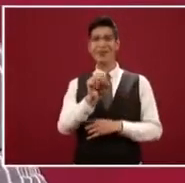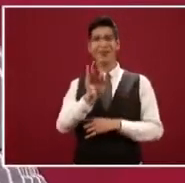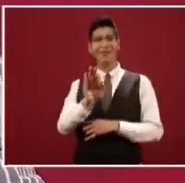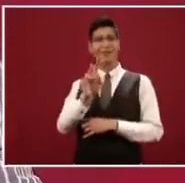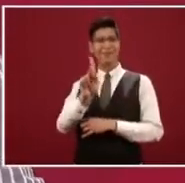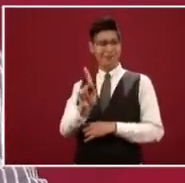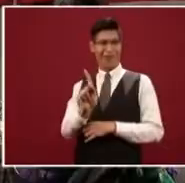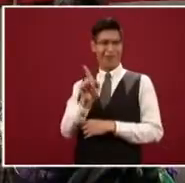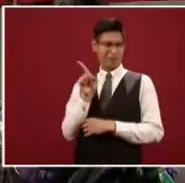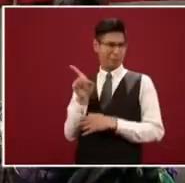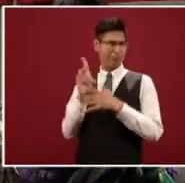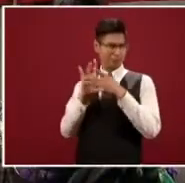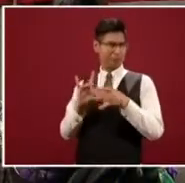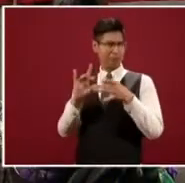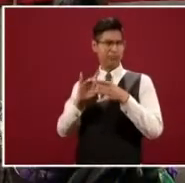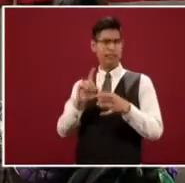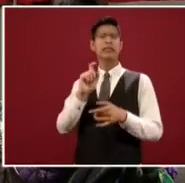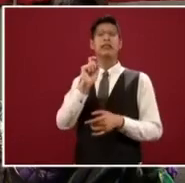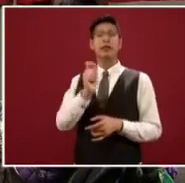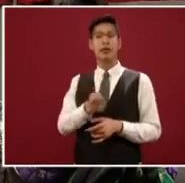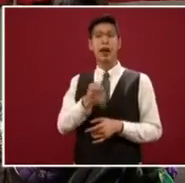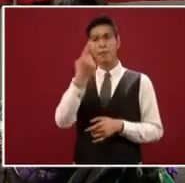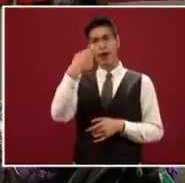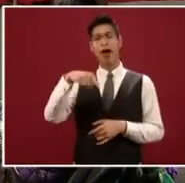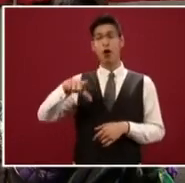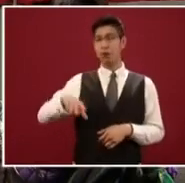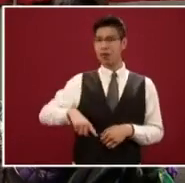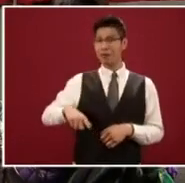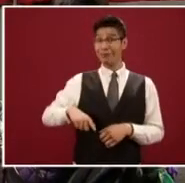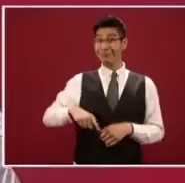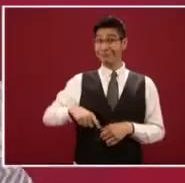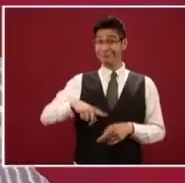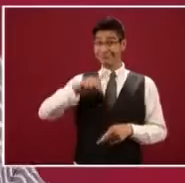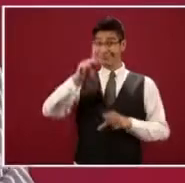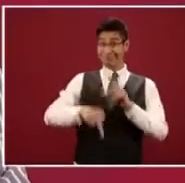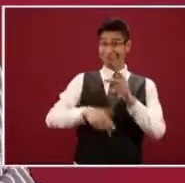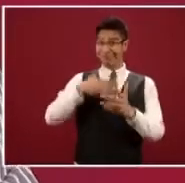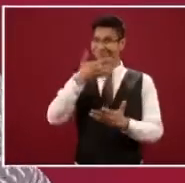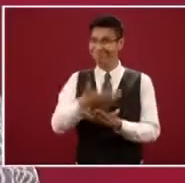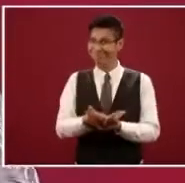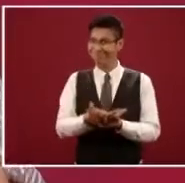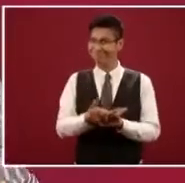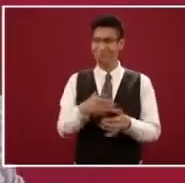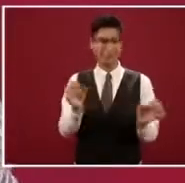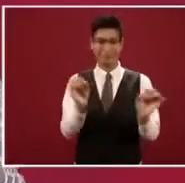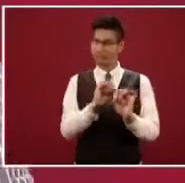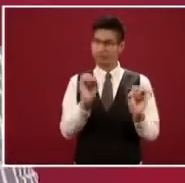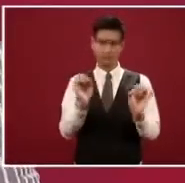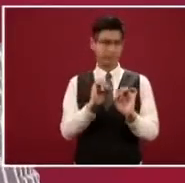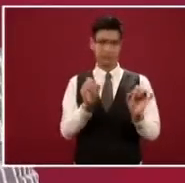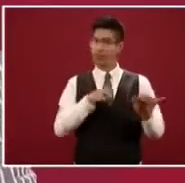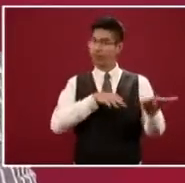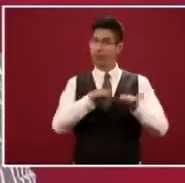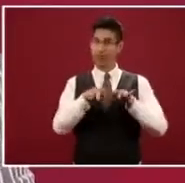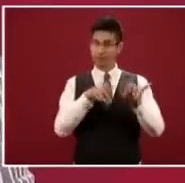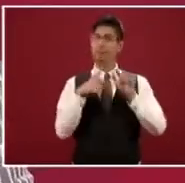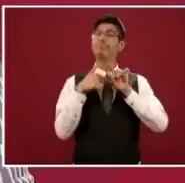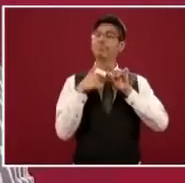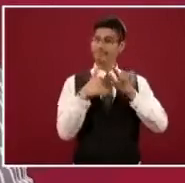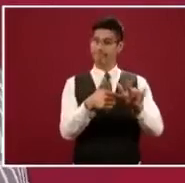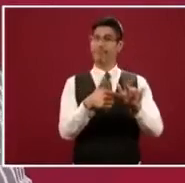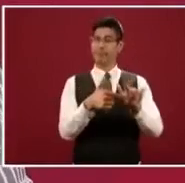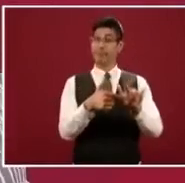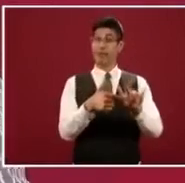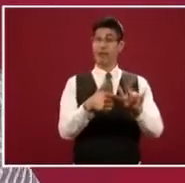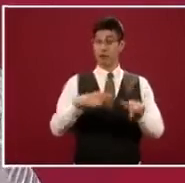en un comunicado, la garantía de que el gobierno no para. El gobierno es un actor clave que